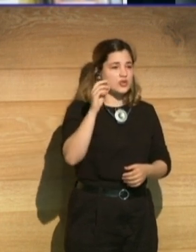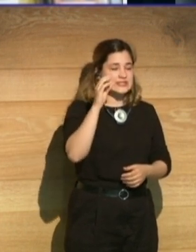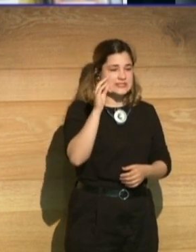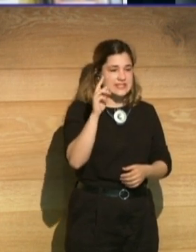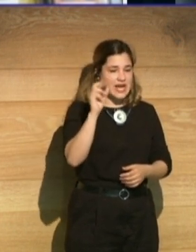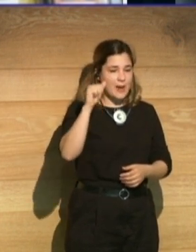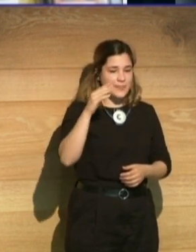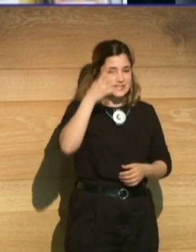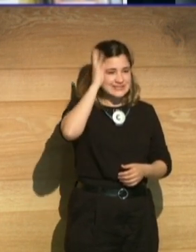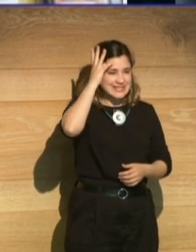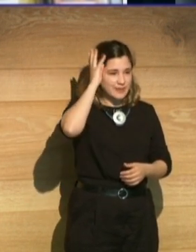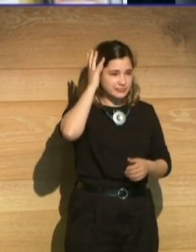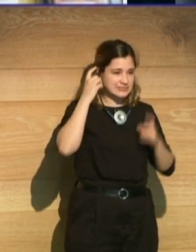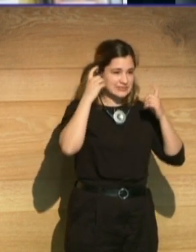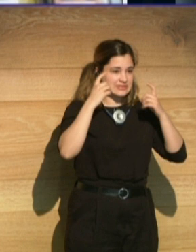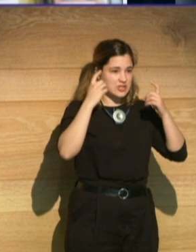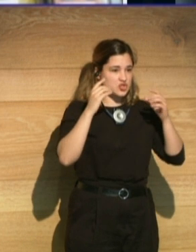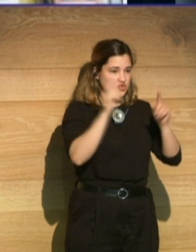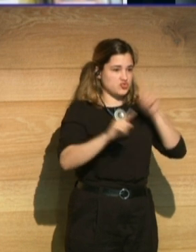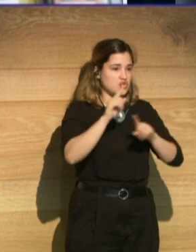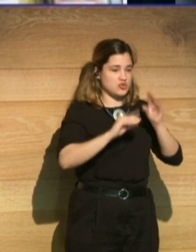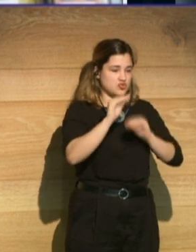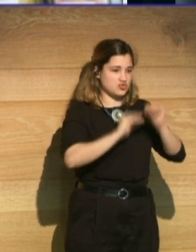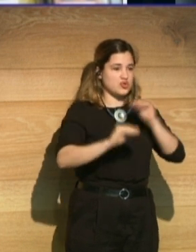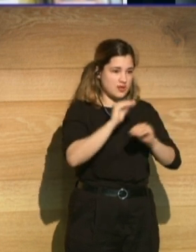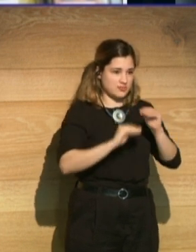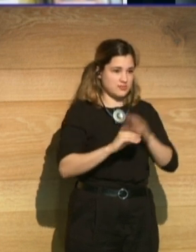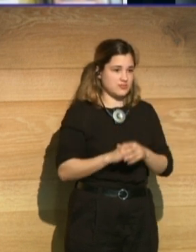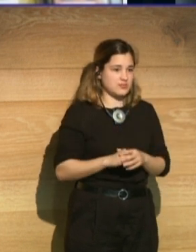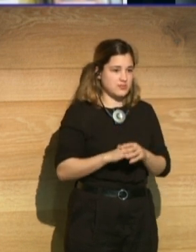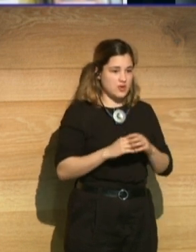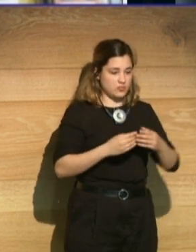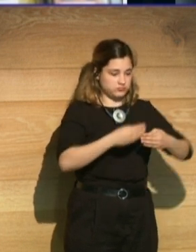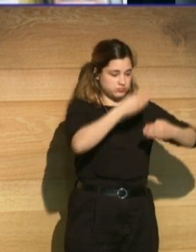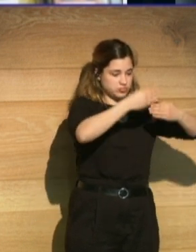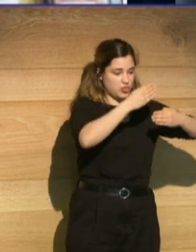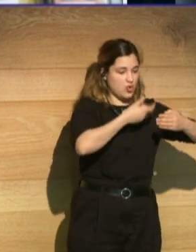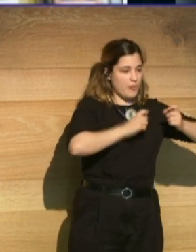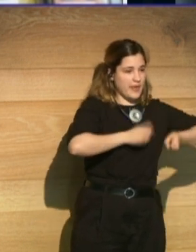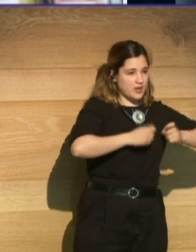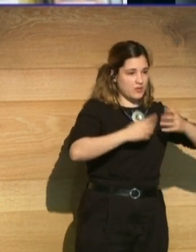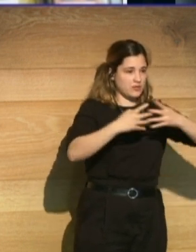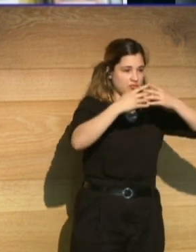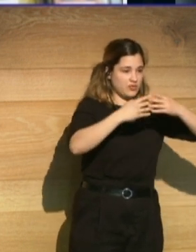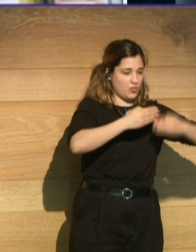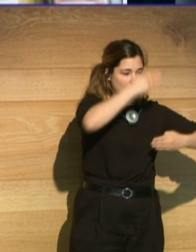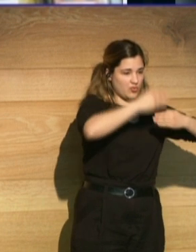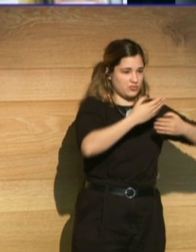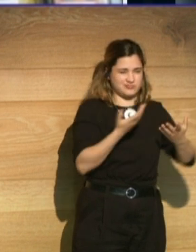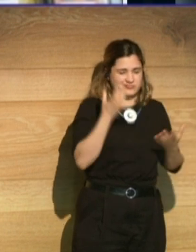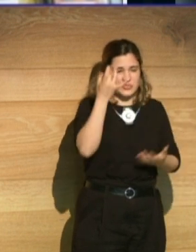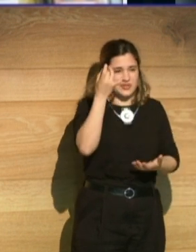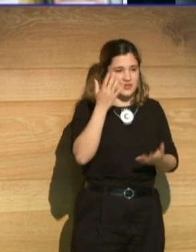de la globalización, levantando un muro entre Estados Unidos y México? Era una tontería evidente, pero ese hombre de la